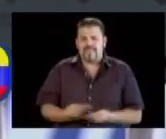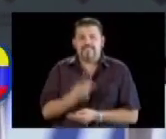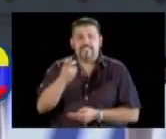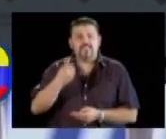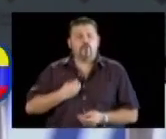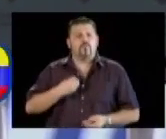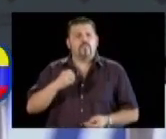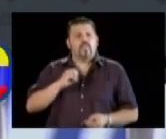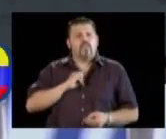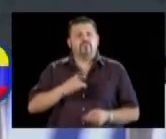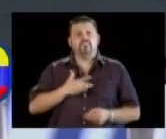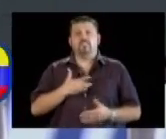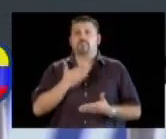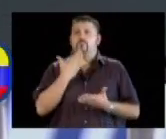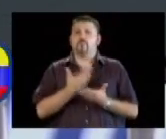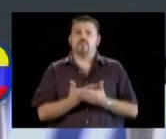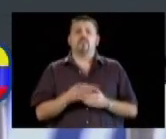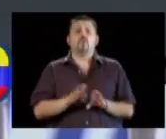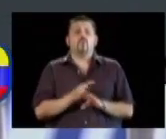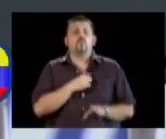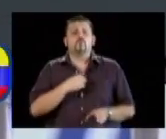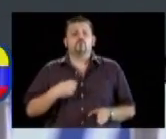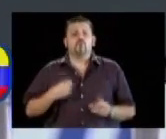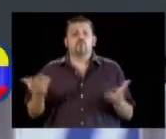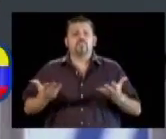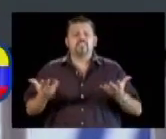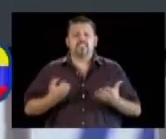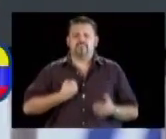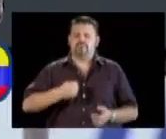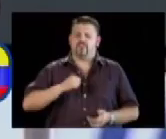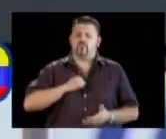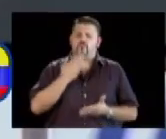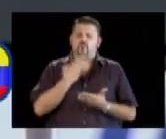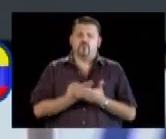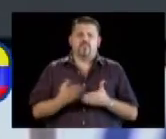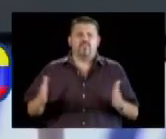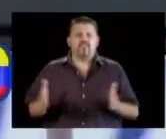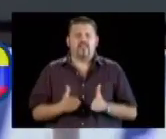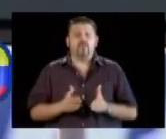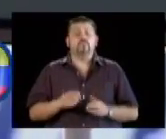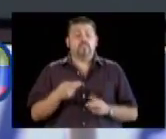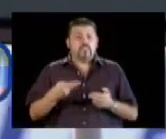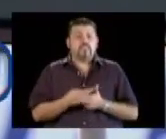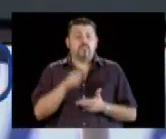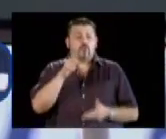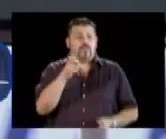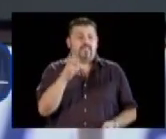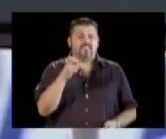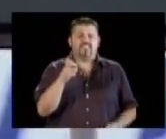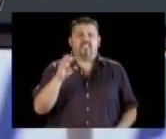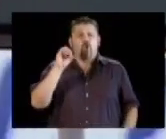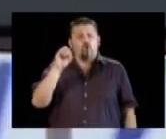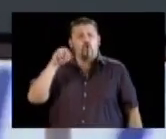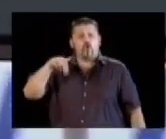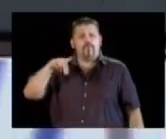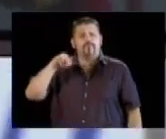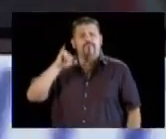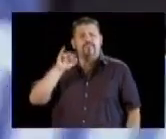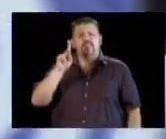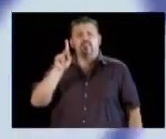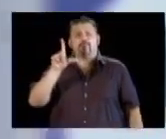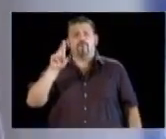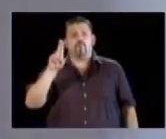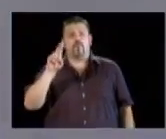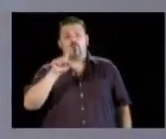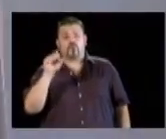estar sanos y para estar delgados? Ese fue el principio. Y nace con el OmniPlus, que es el producto con el que